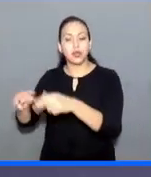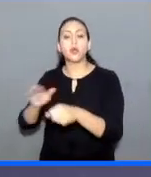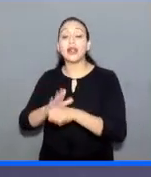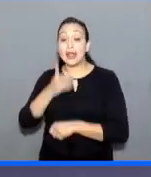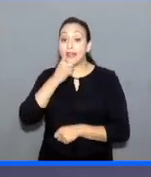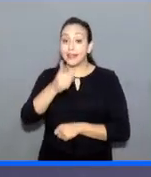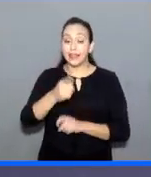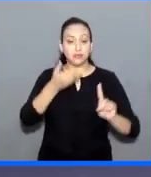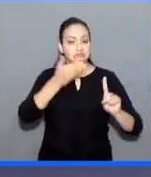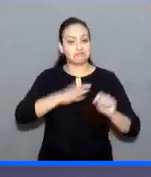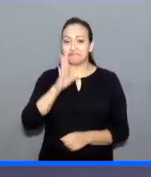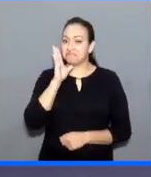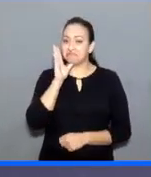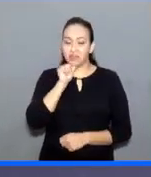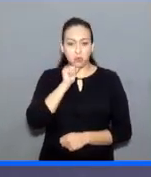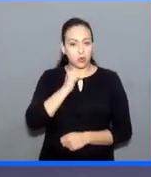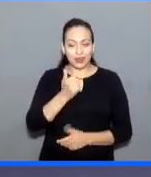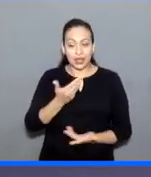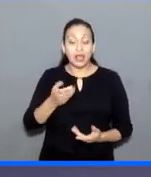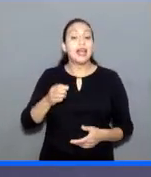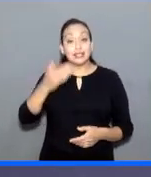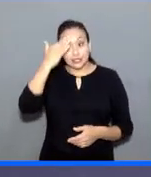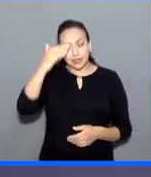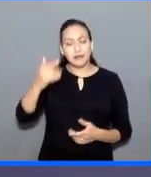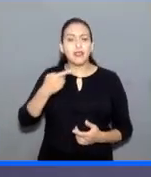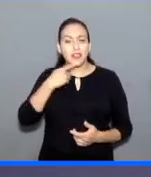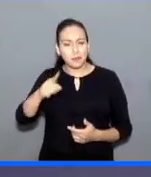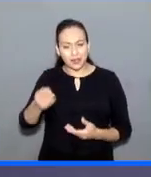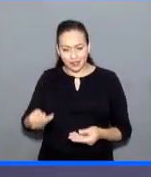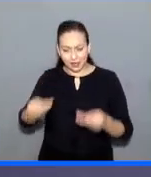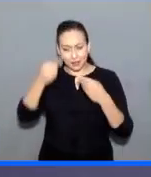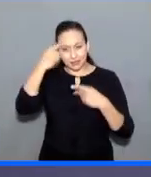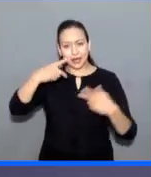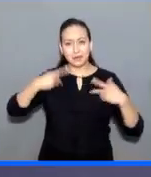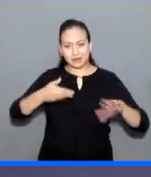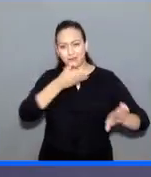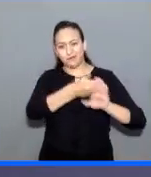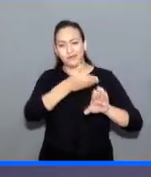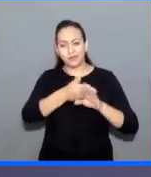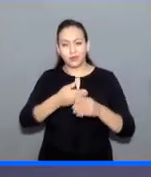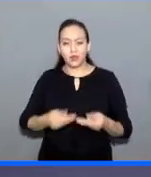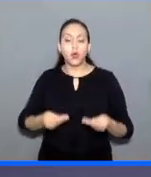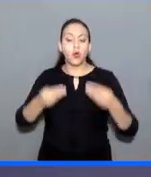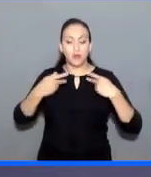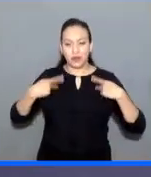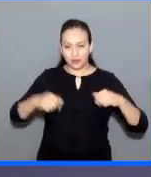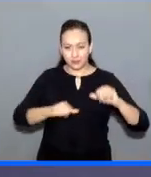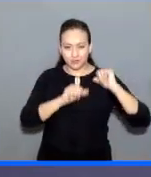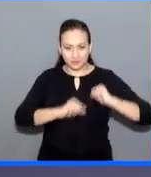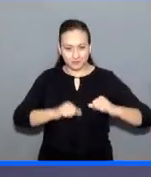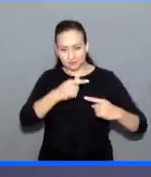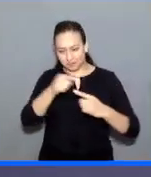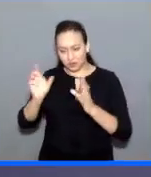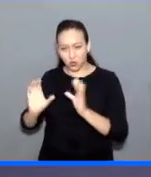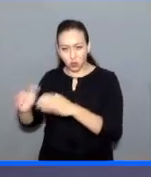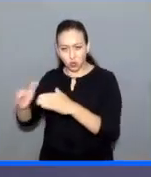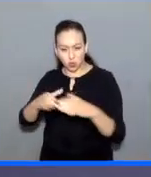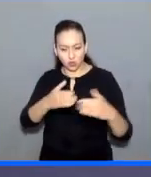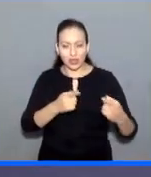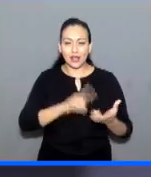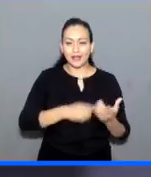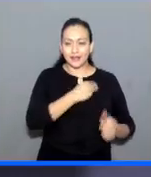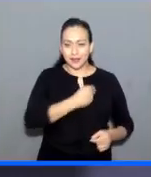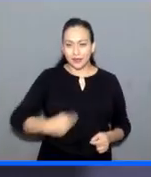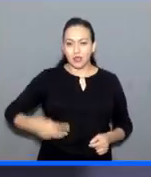para conocer de una demanda contra la designación de personas delegadas y subdelegadas de diversas comunidades del municipio de Dolores